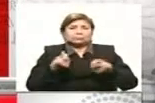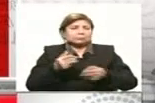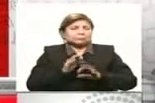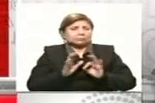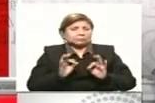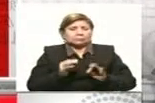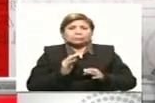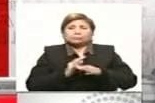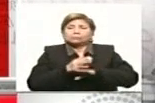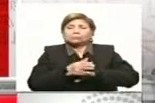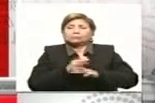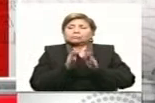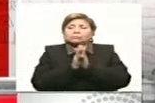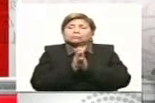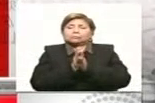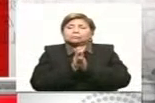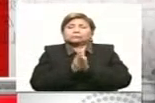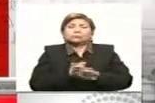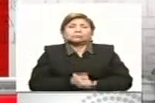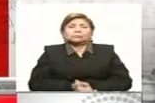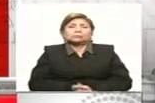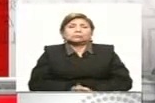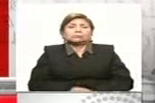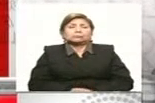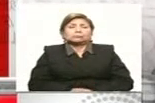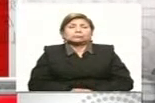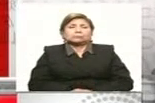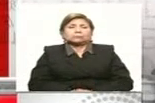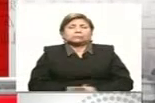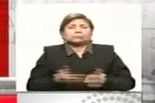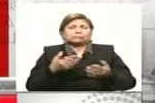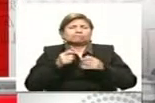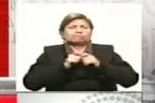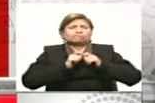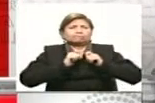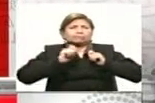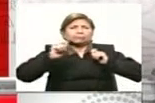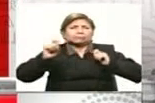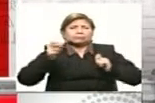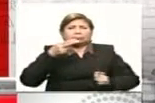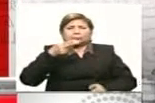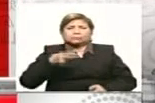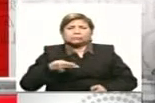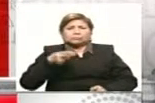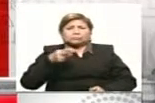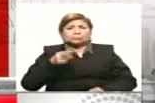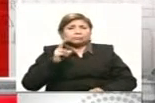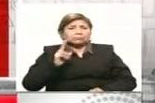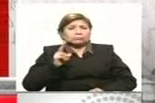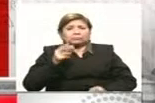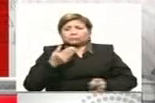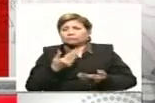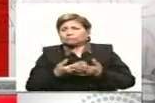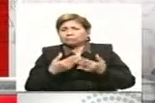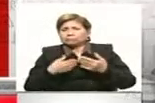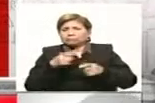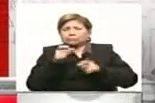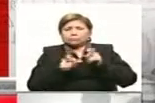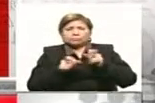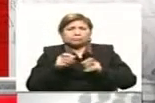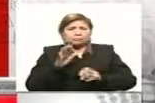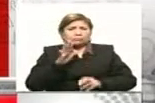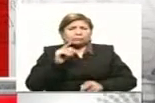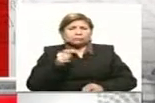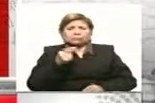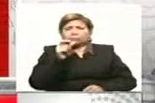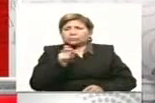por su intermedio, por favor. Porque ese distrito es muy alejado de Huancavelica, tiene una población como